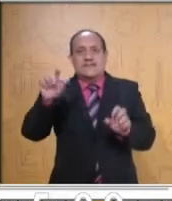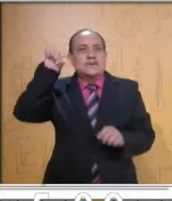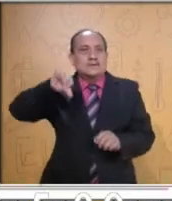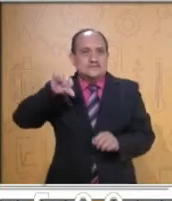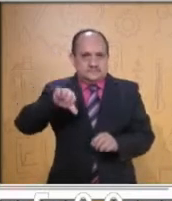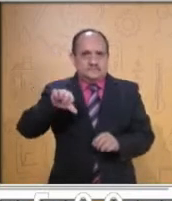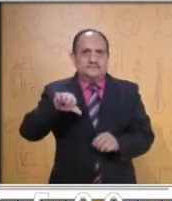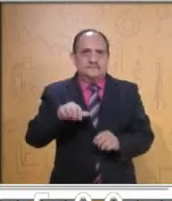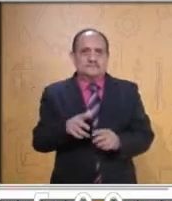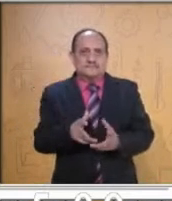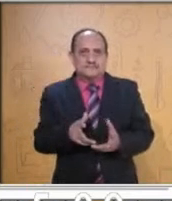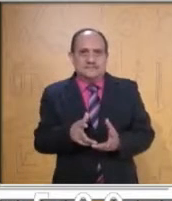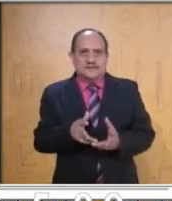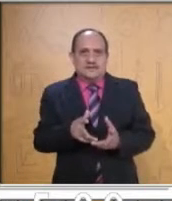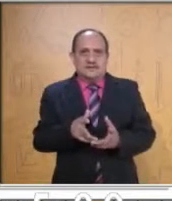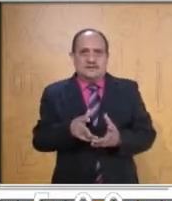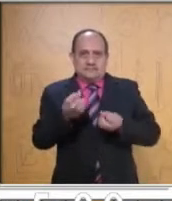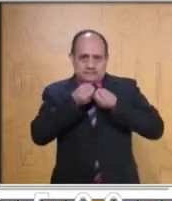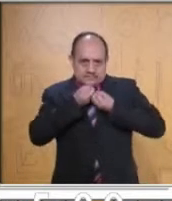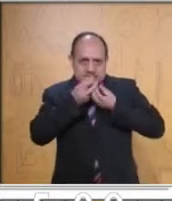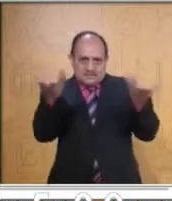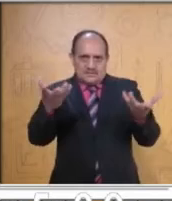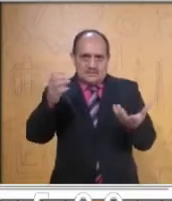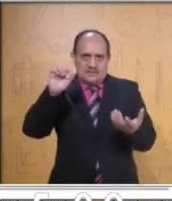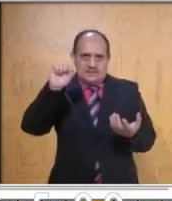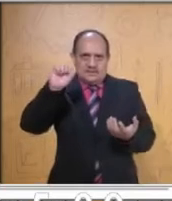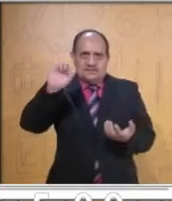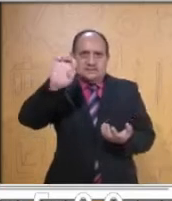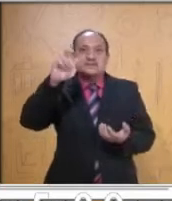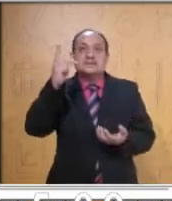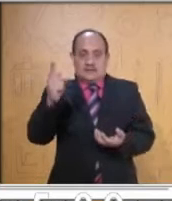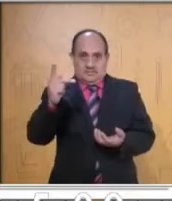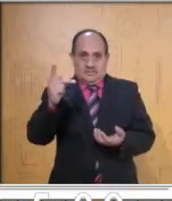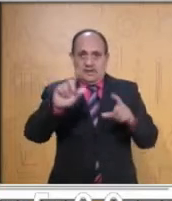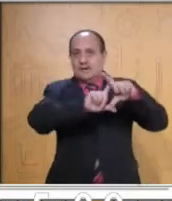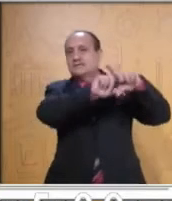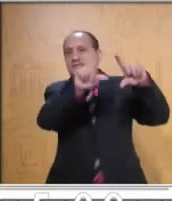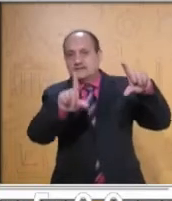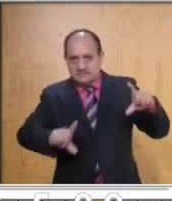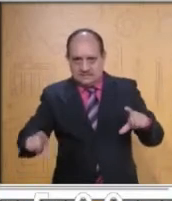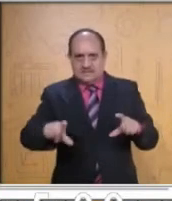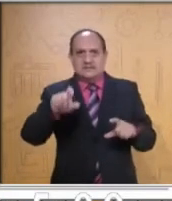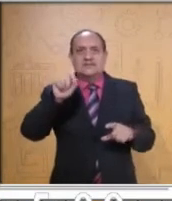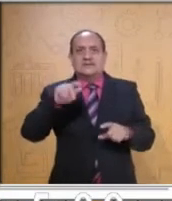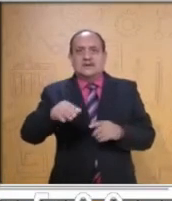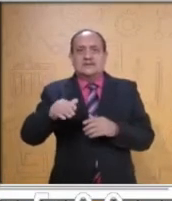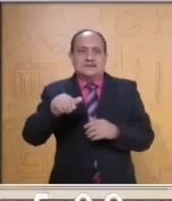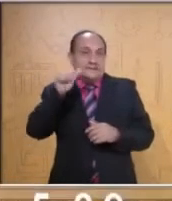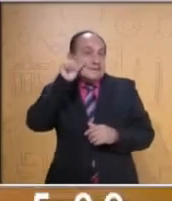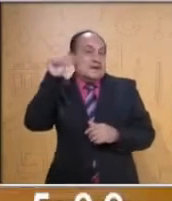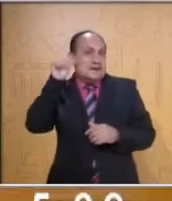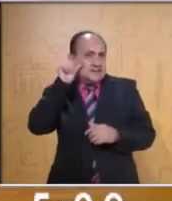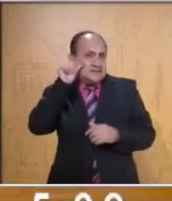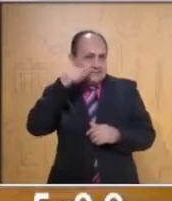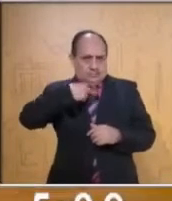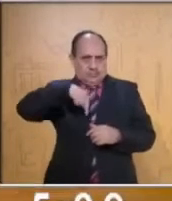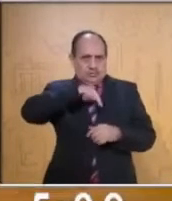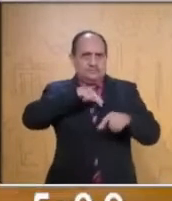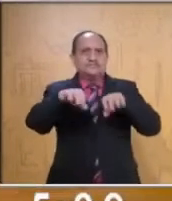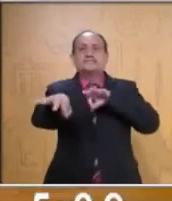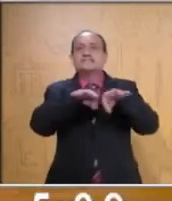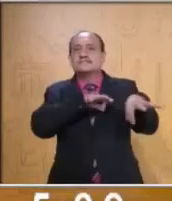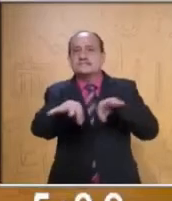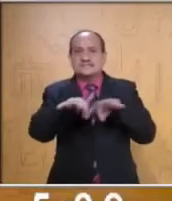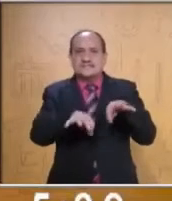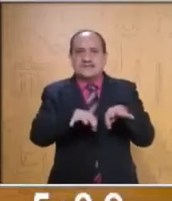hoy se emitió por parte de la Secretaría de Educación y incluso a partir de ayer que nosotros íbamos a trabajar